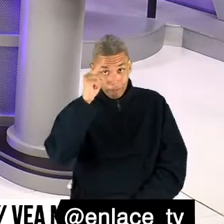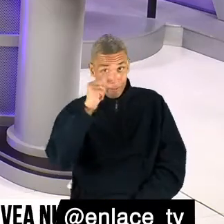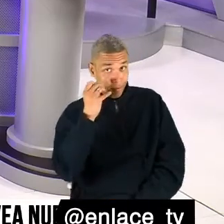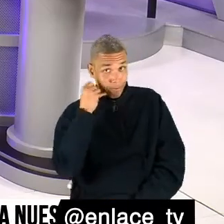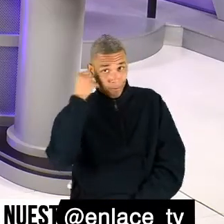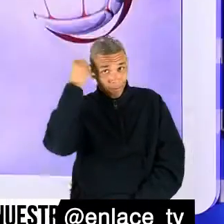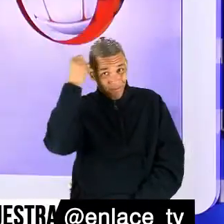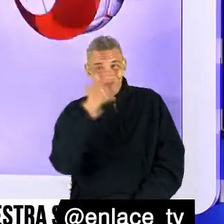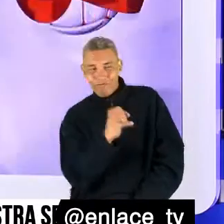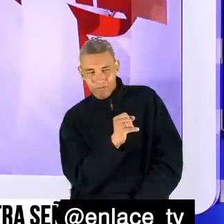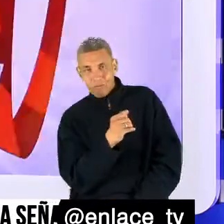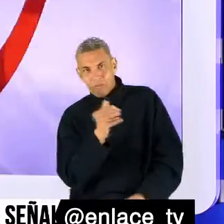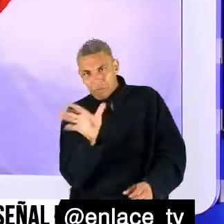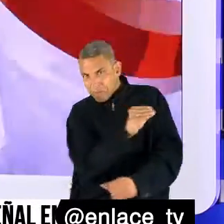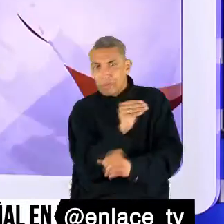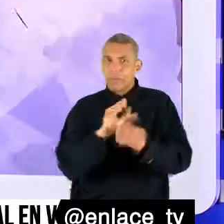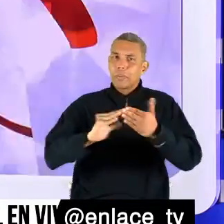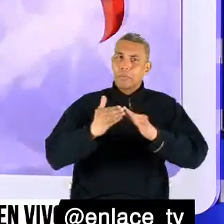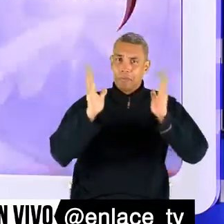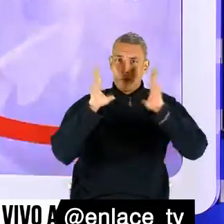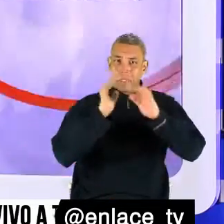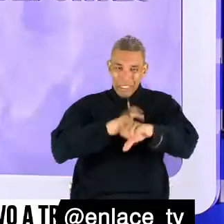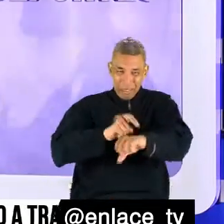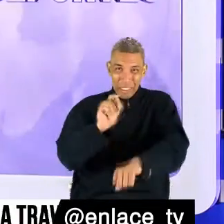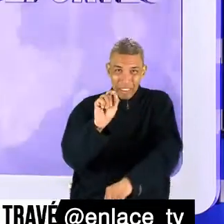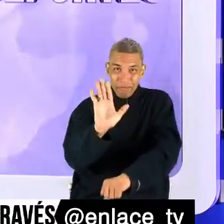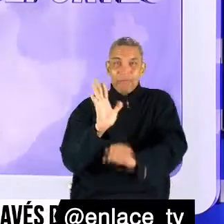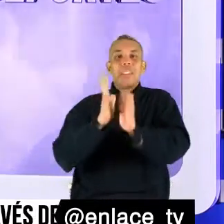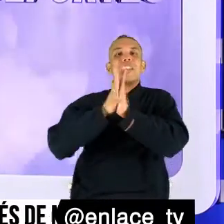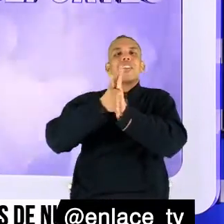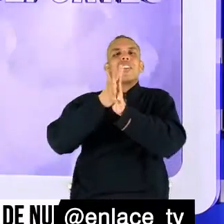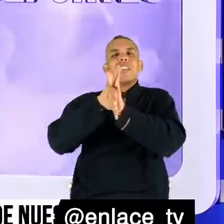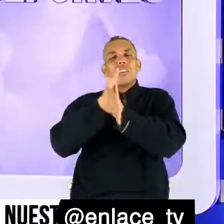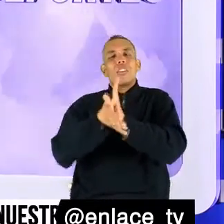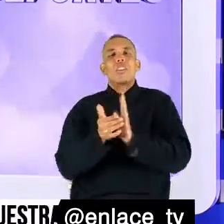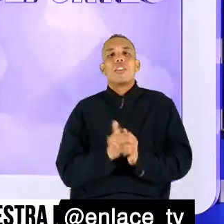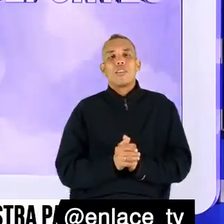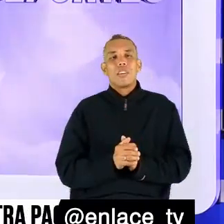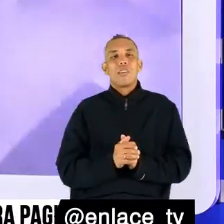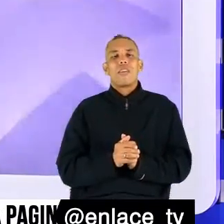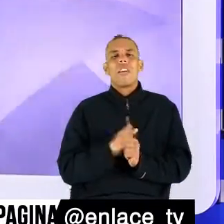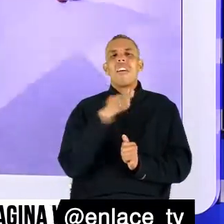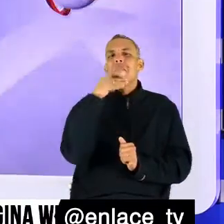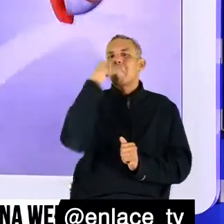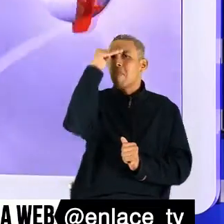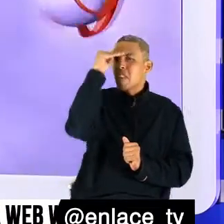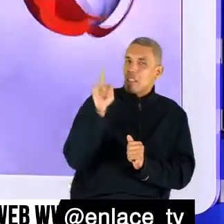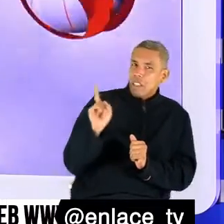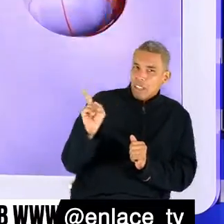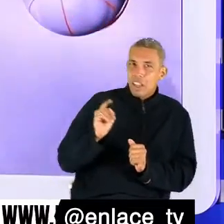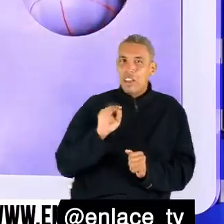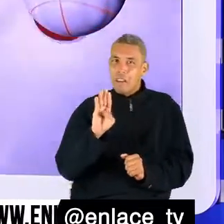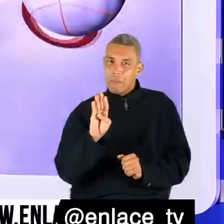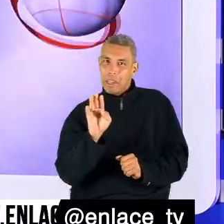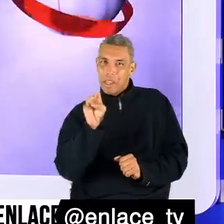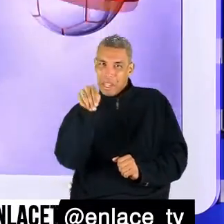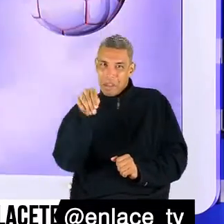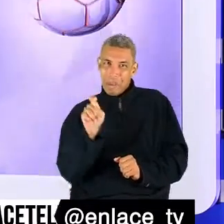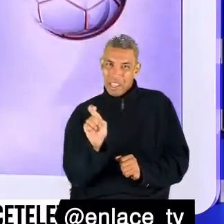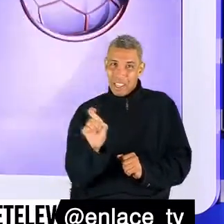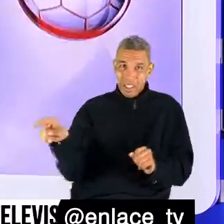usted, para todos los televidentes. En minutos tendremos el balance de lo que fue el Mundial para nuestros deportistas, el Mundial de BMX,